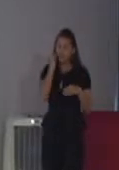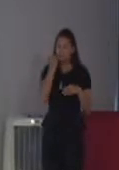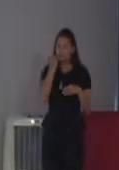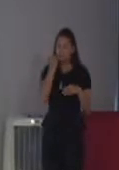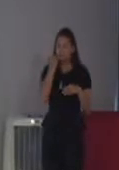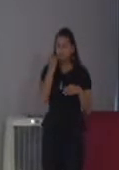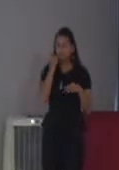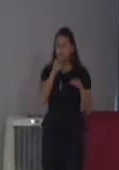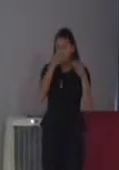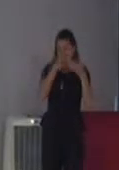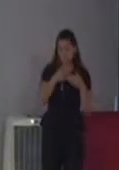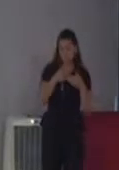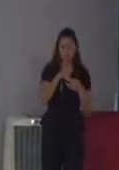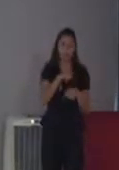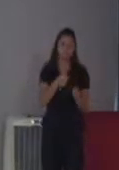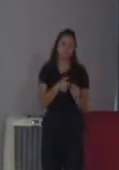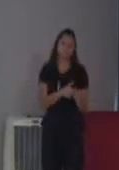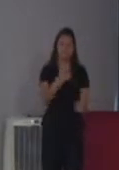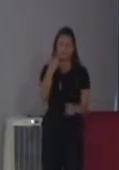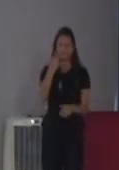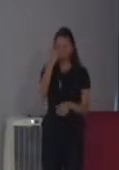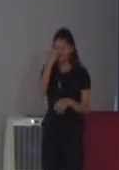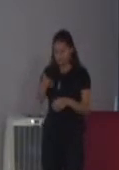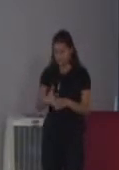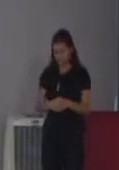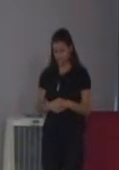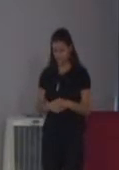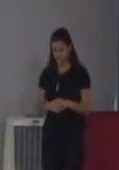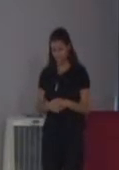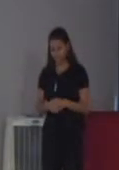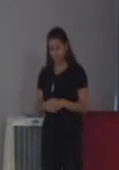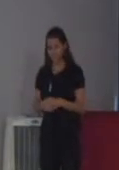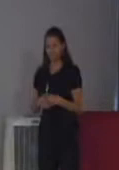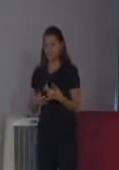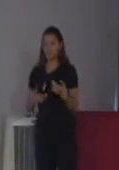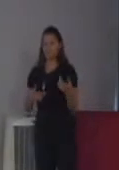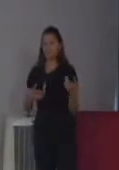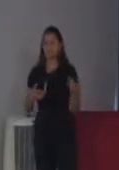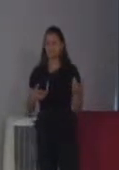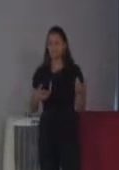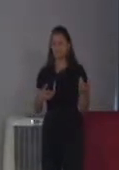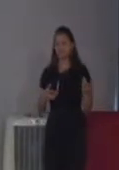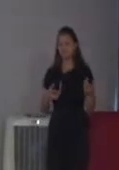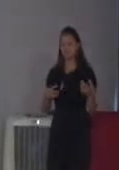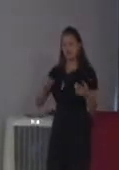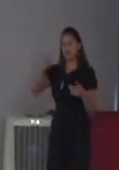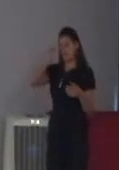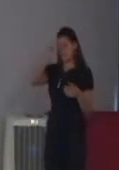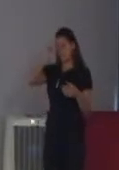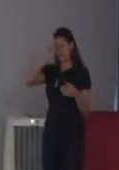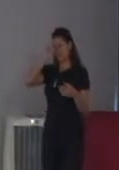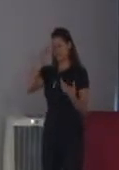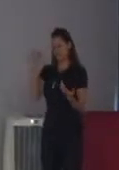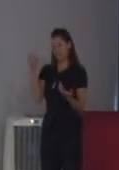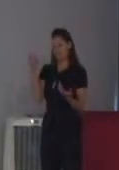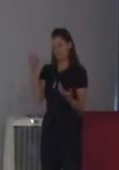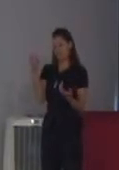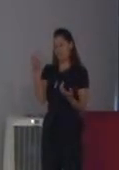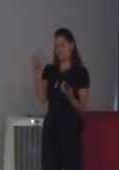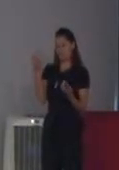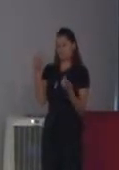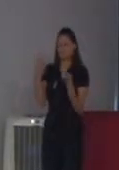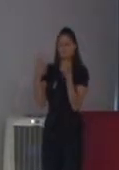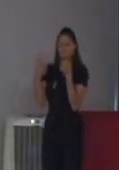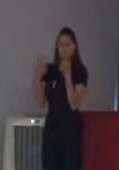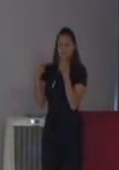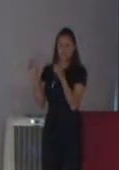discapacidad, ellos eran perseguidos porque como las inversiones eran del pueblo alemán eran tan fuertes para la